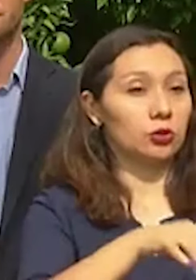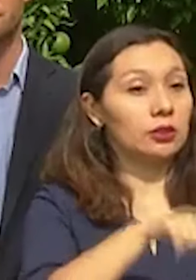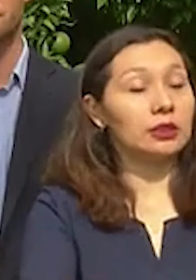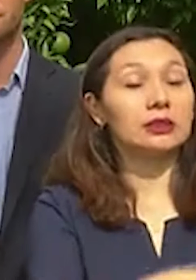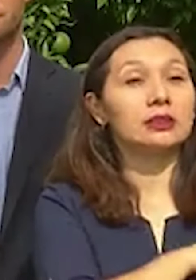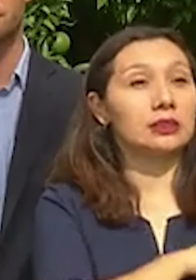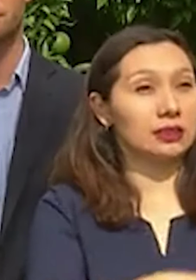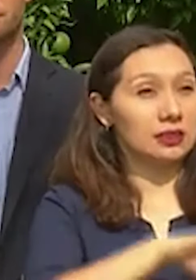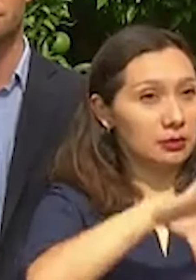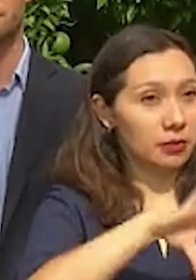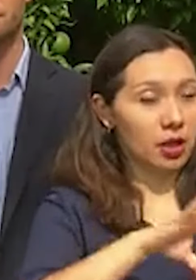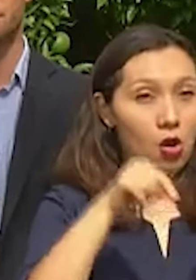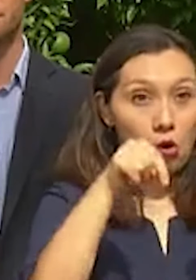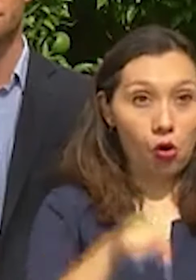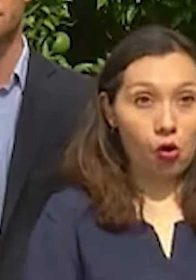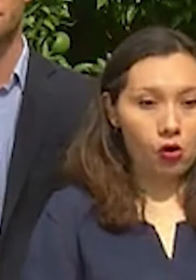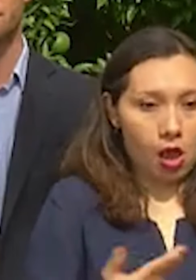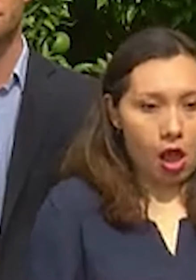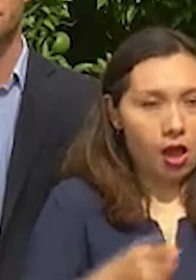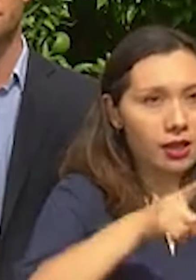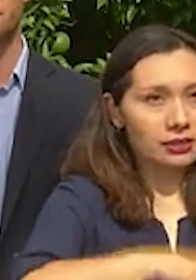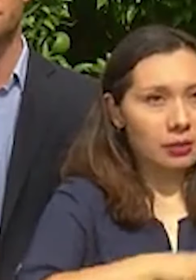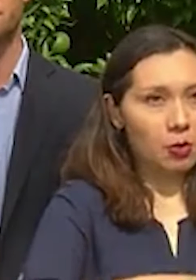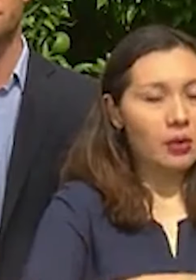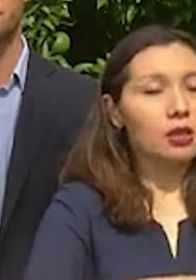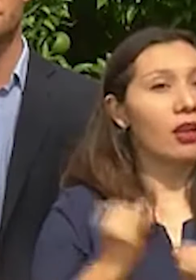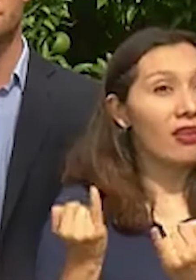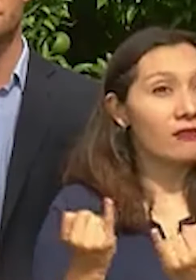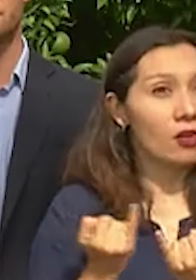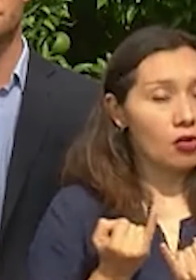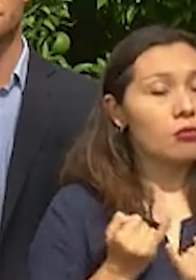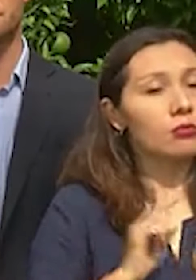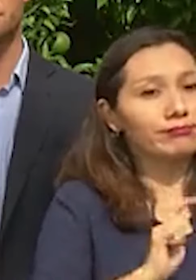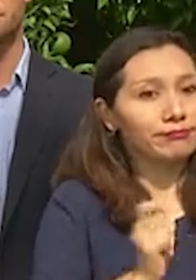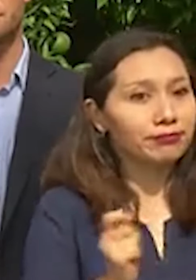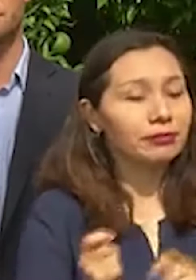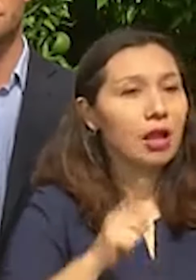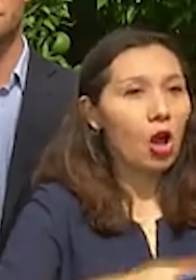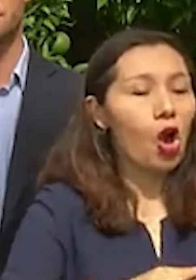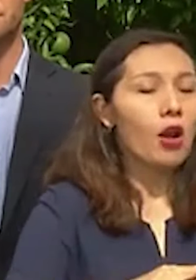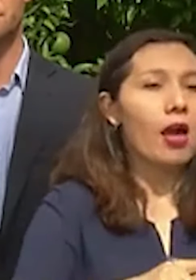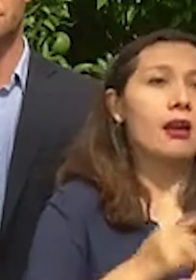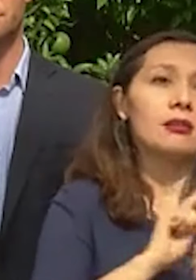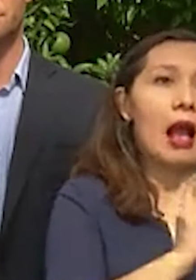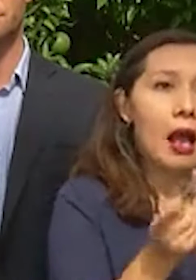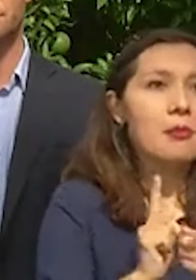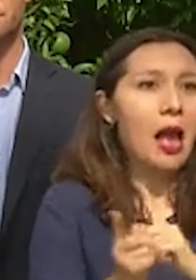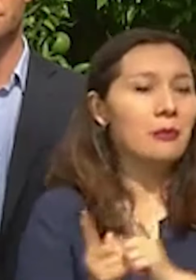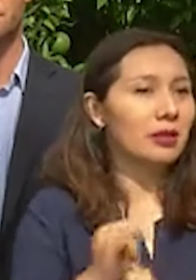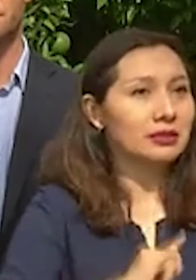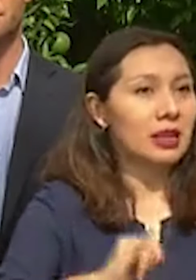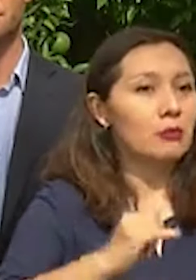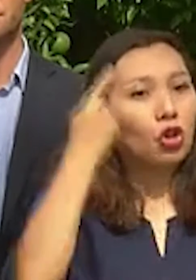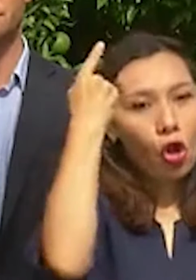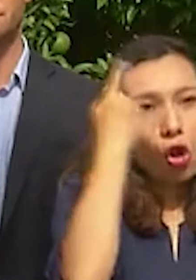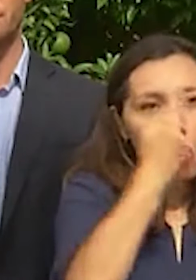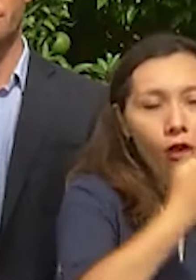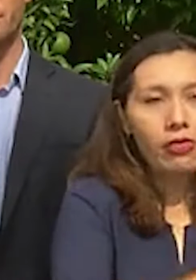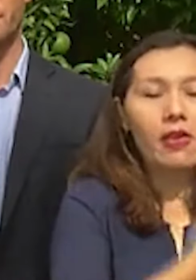Nuestro país hoy, a esta hora, esta es una información dinámica que cambia, ¿no es cierto?, durante el